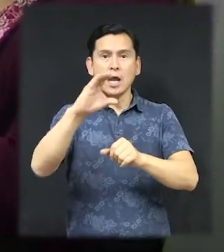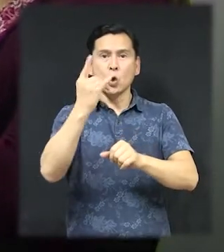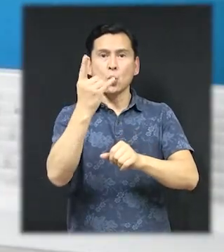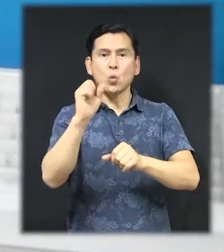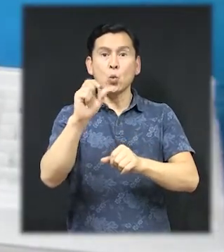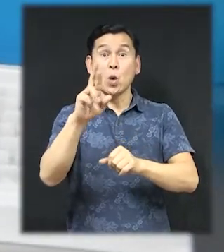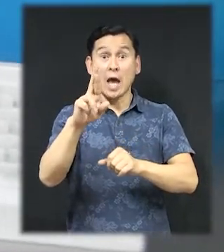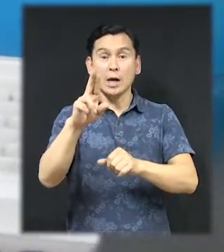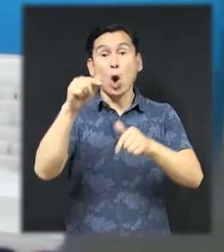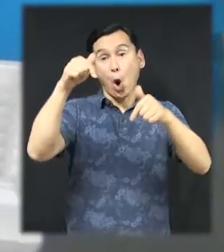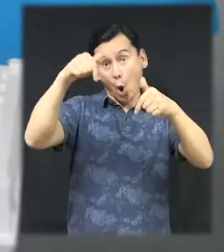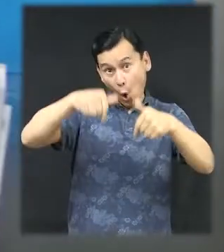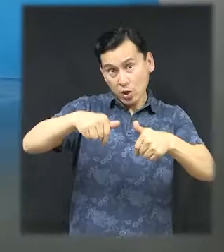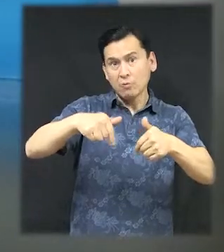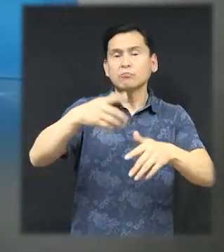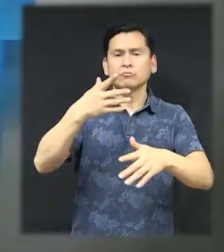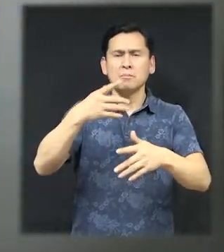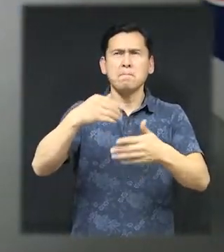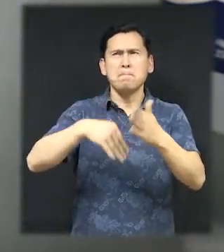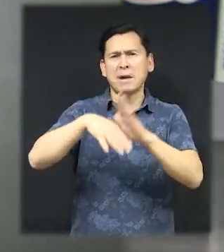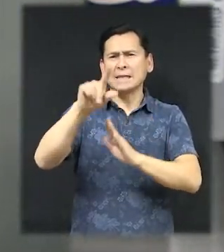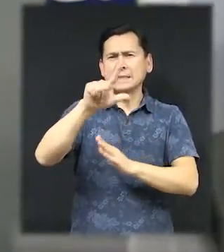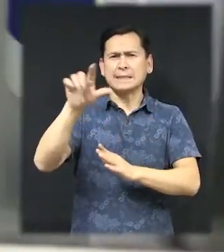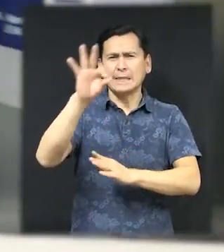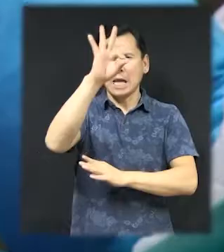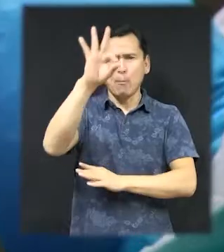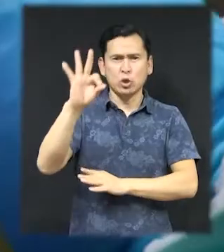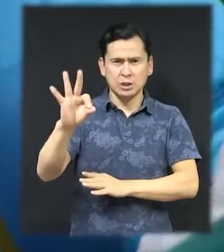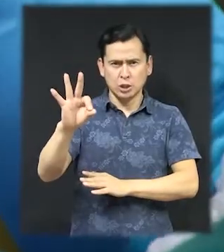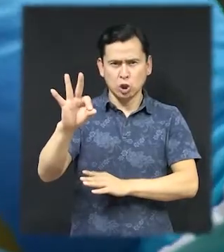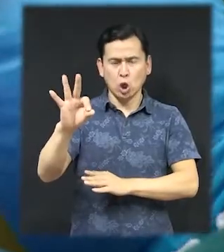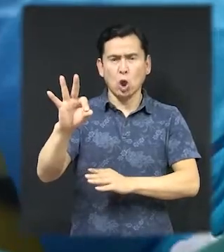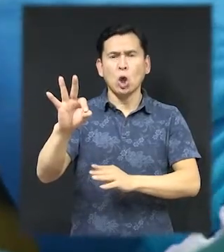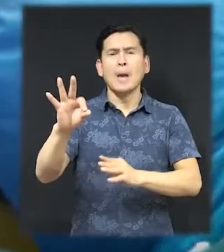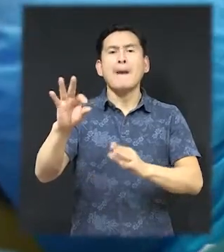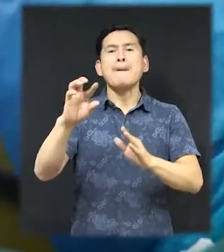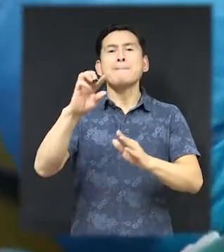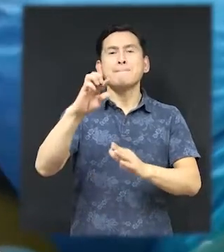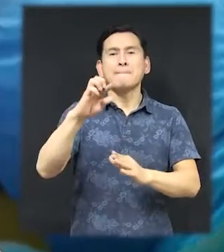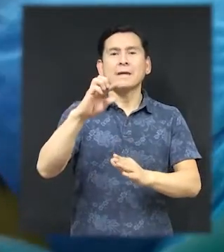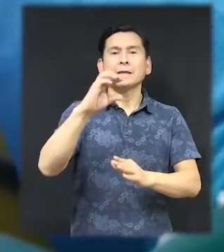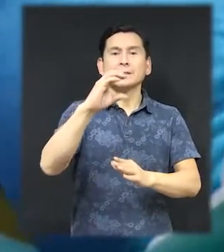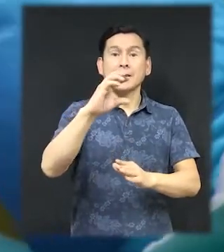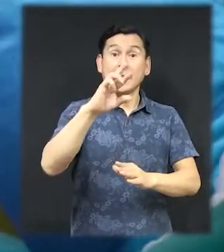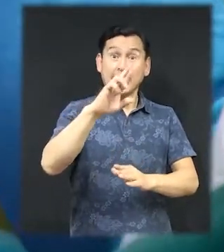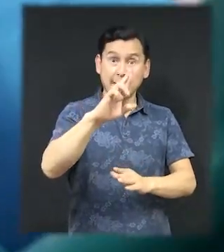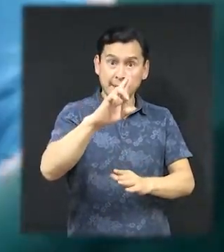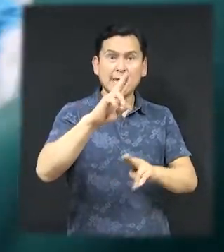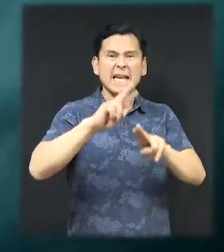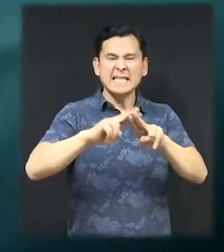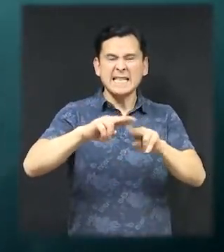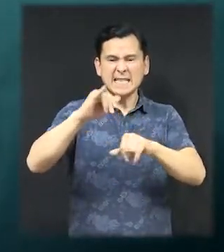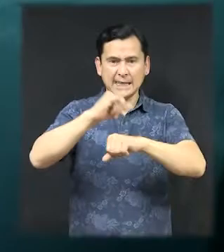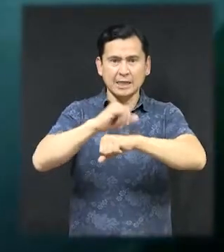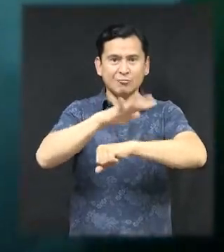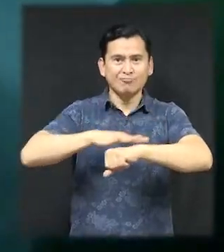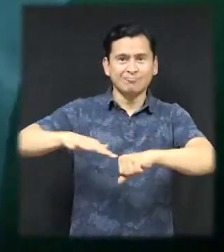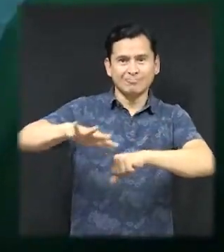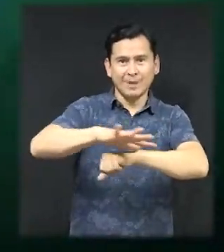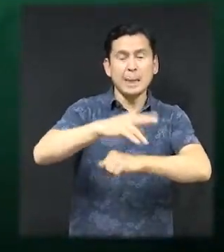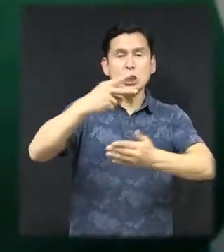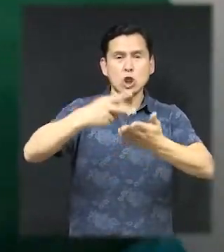el que lleva hoy por hoy más del 70% de los PCR realizados en la región de Aysén durante